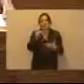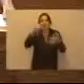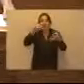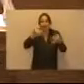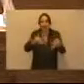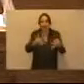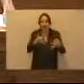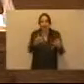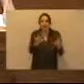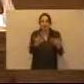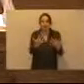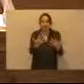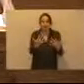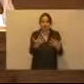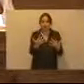e dilixencia.